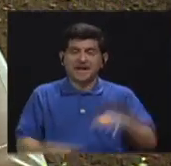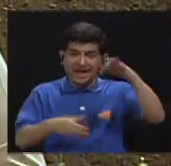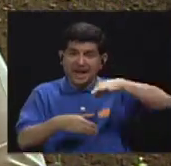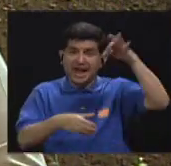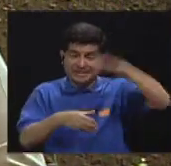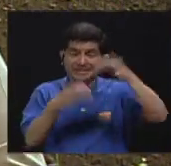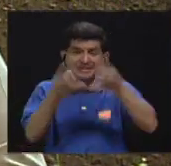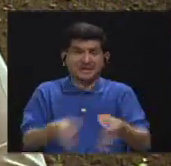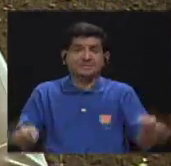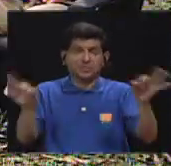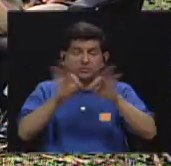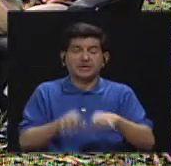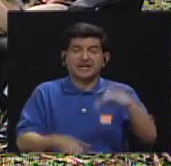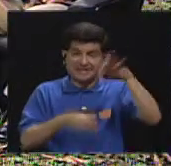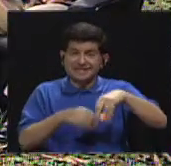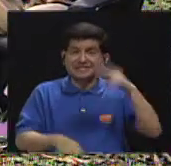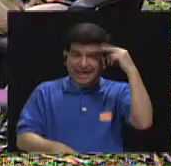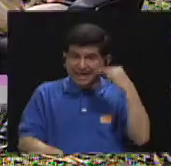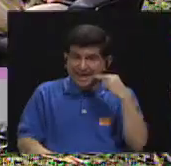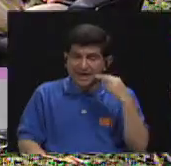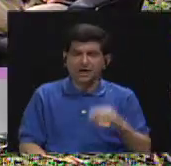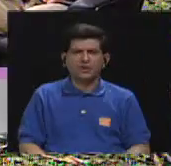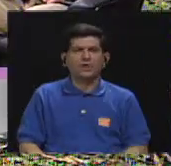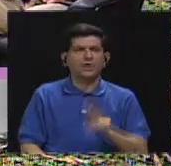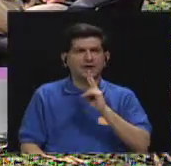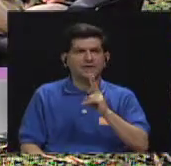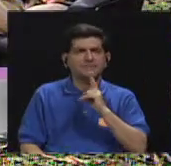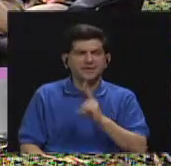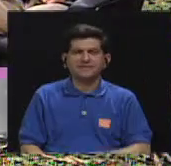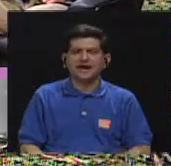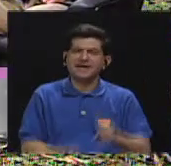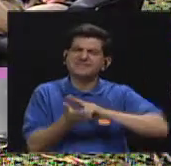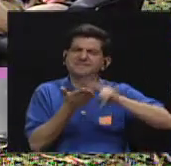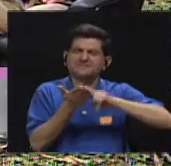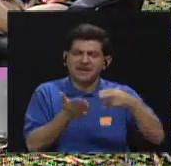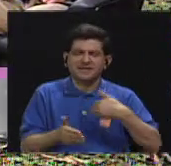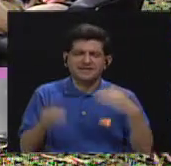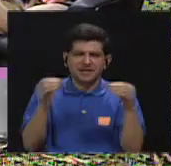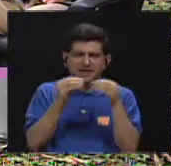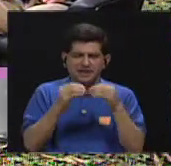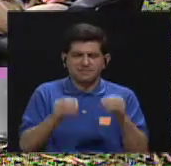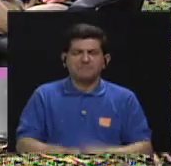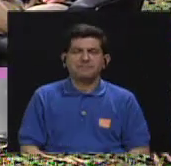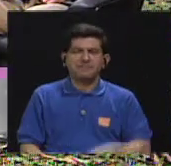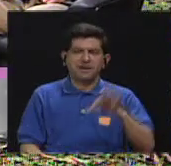elementazo, ¿verdad?, para ayudarnos un poco. ¿El té negro? El té. ¿O el verde? En realidad el verde, porque es el que tiene mayor cantidad